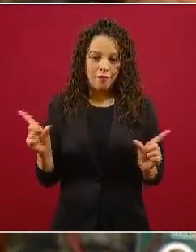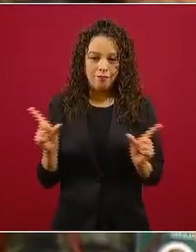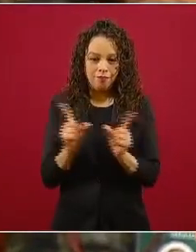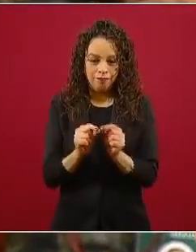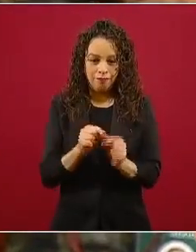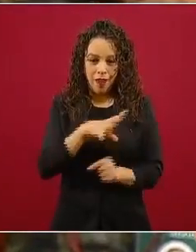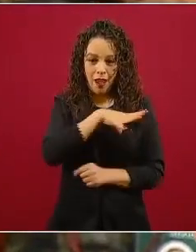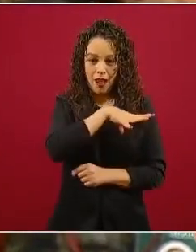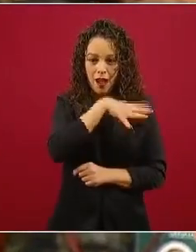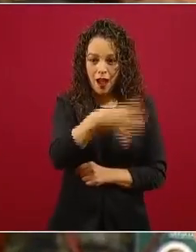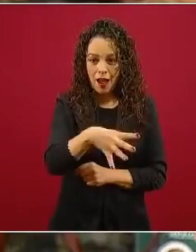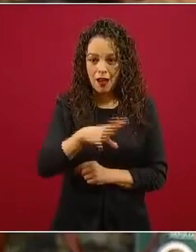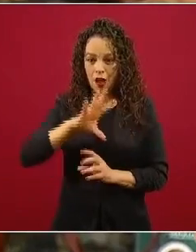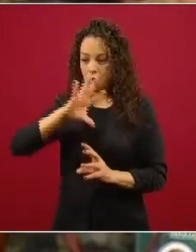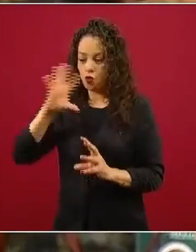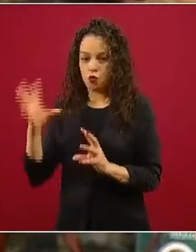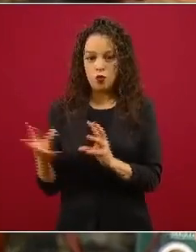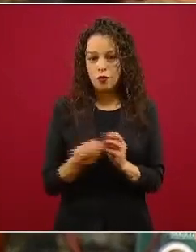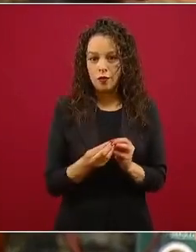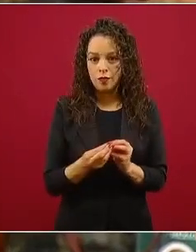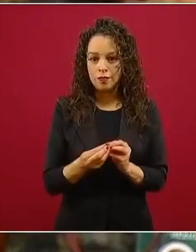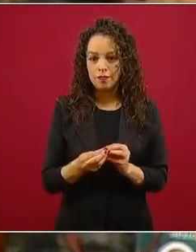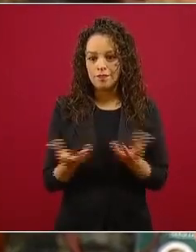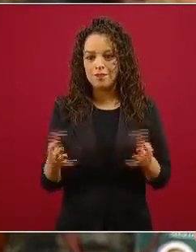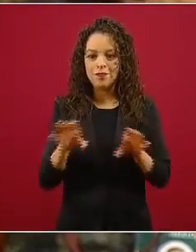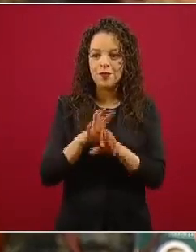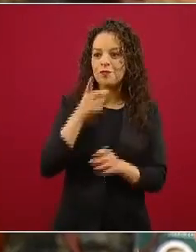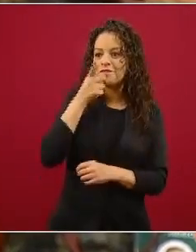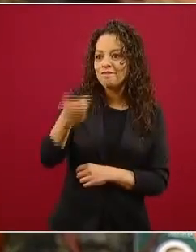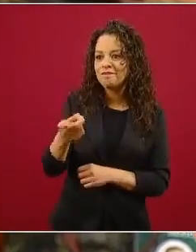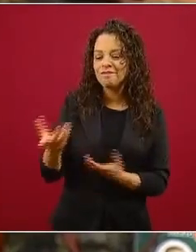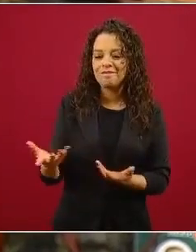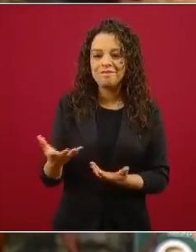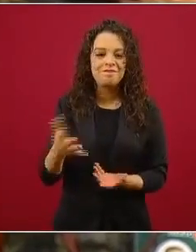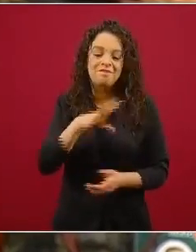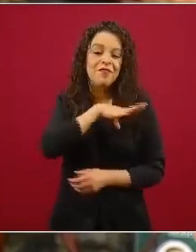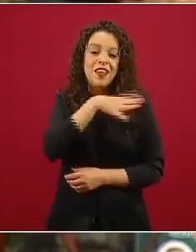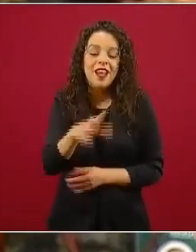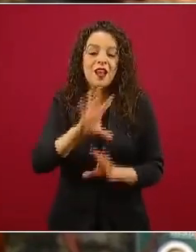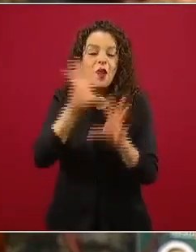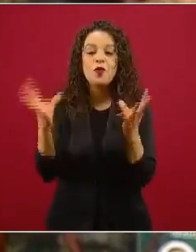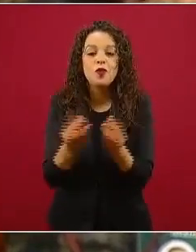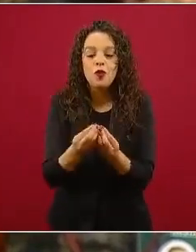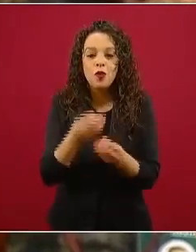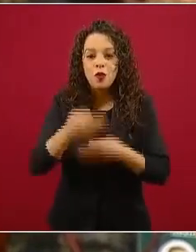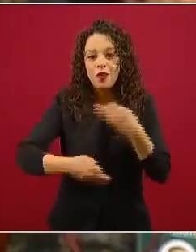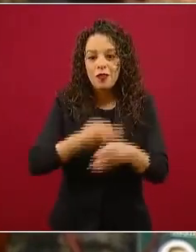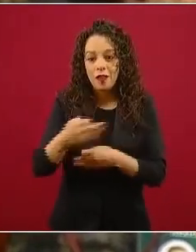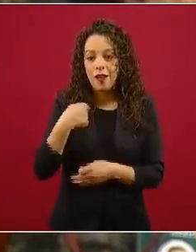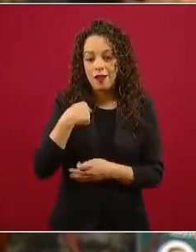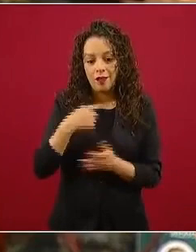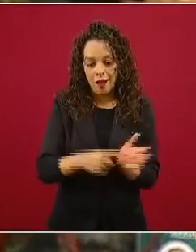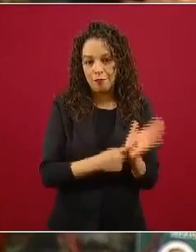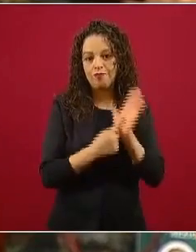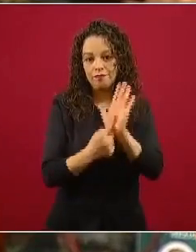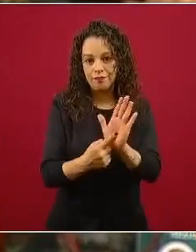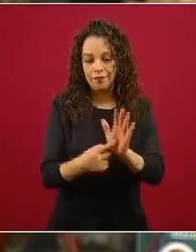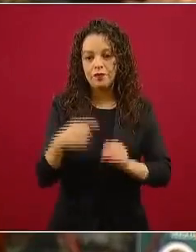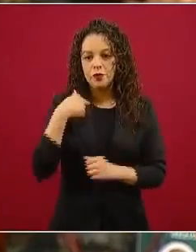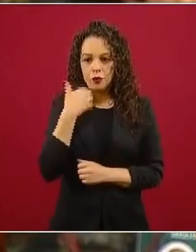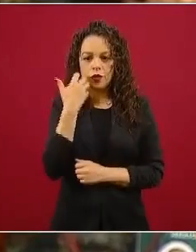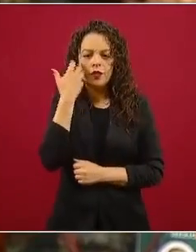muy, digamos que muy general estoy planteando, quisiera que